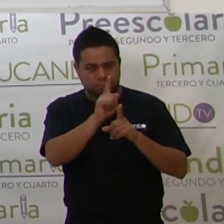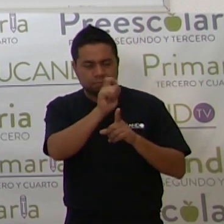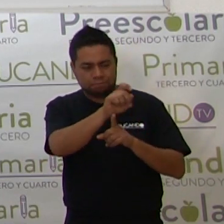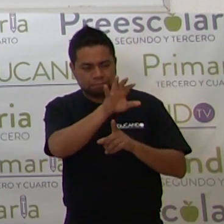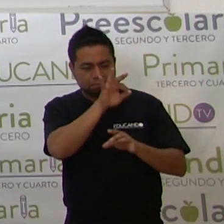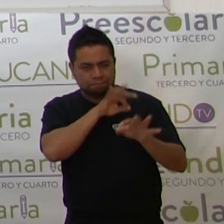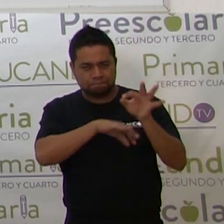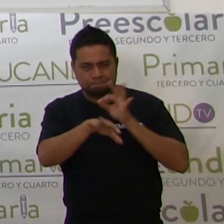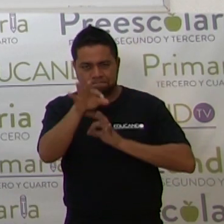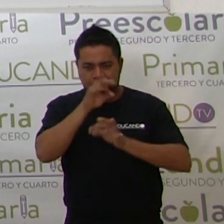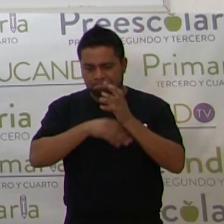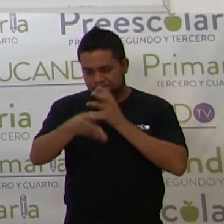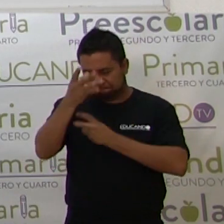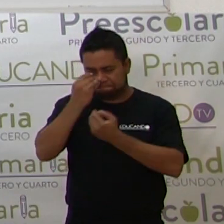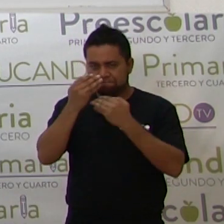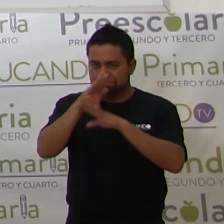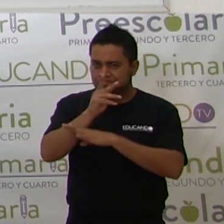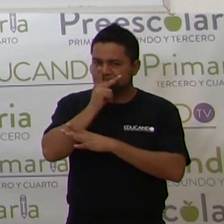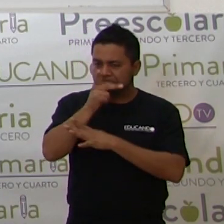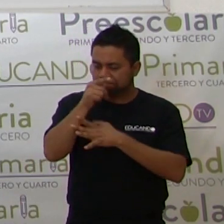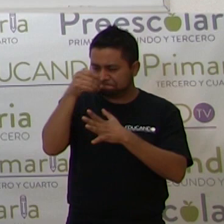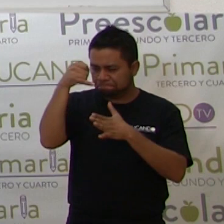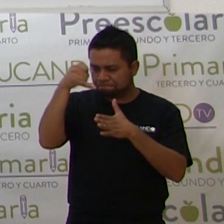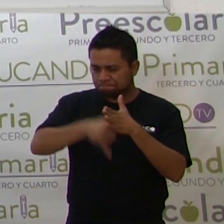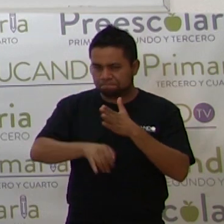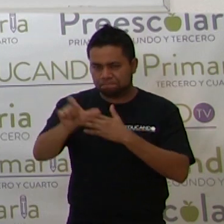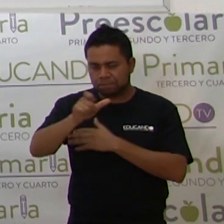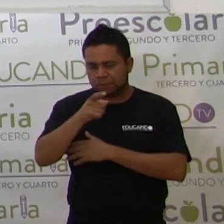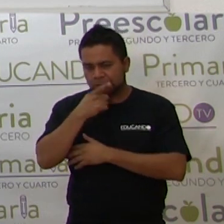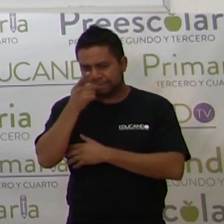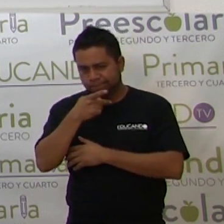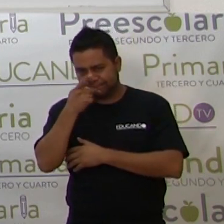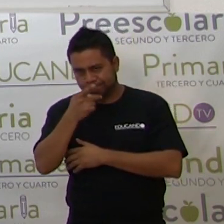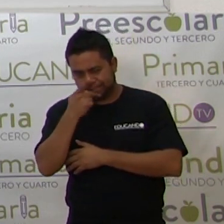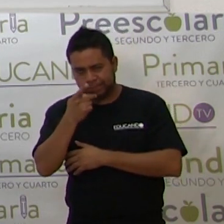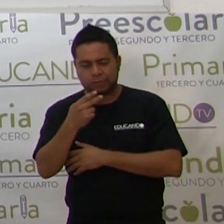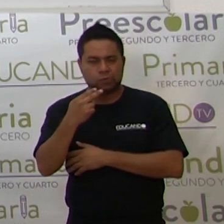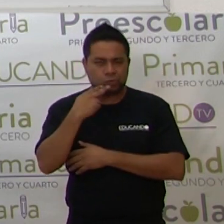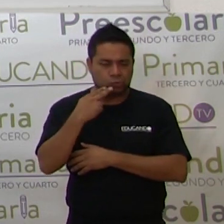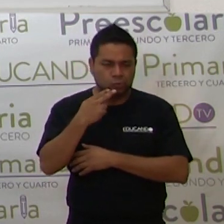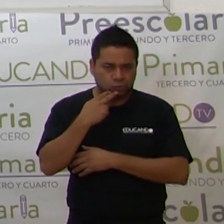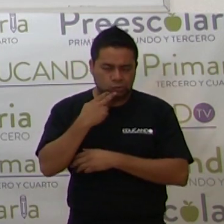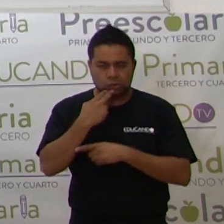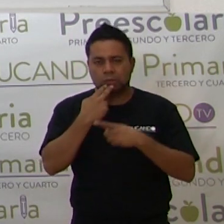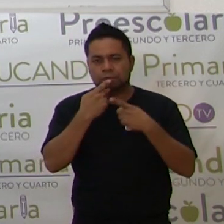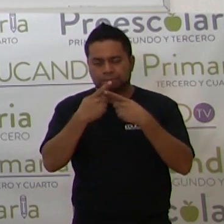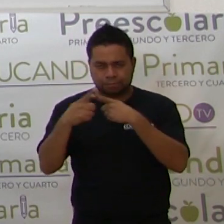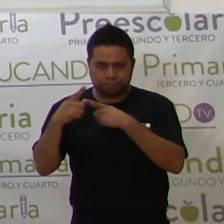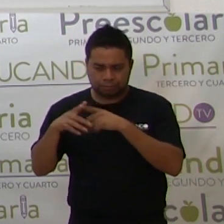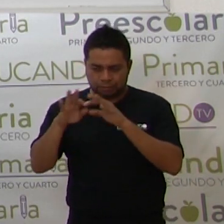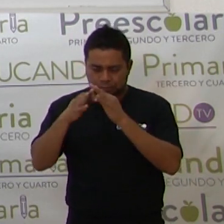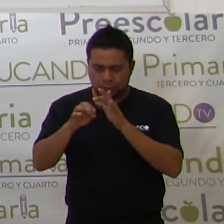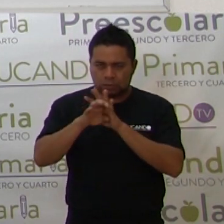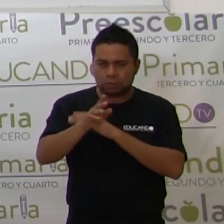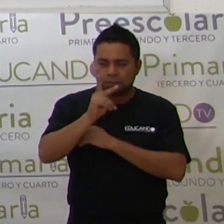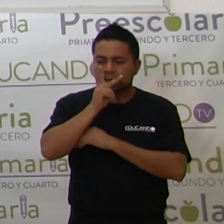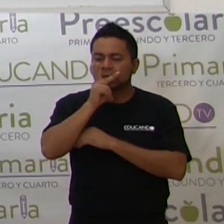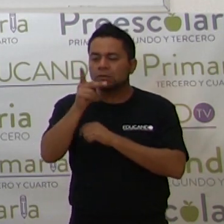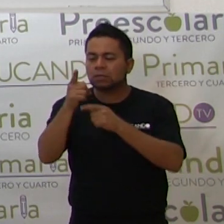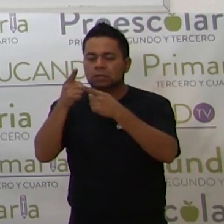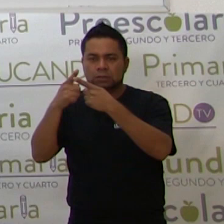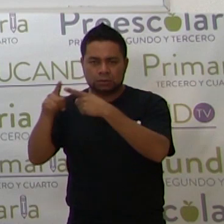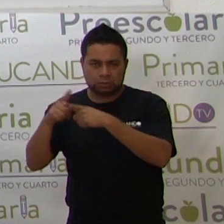tu bagaje de léxico cuando estés hablando. ¿Bien? Utilizar herramientas como palabras